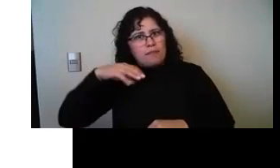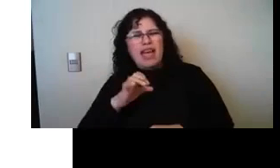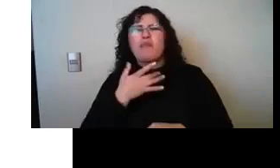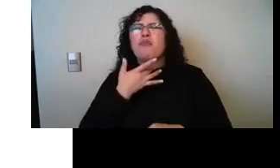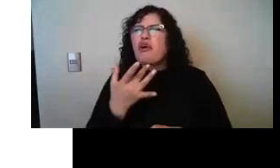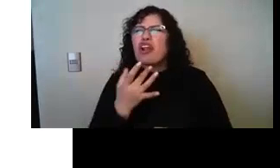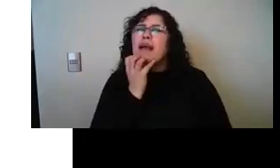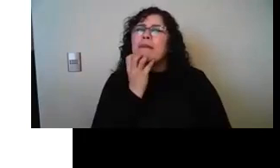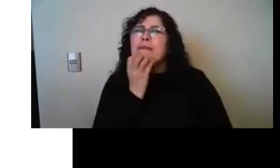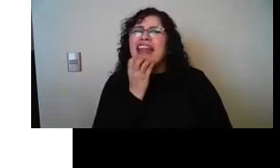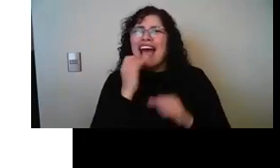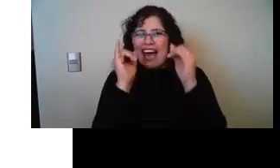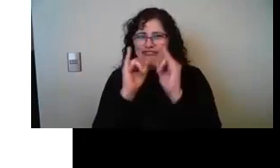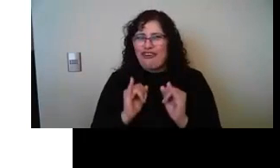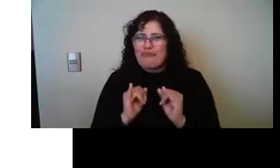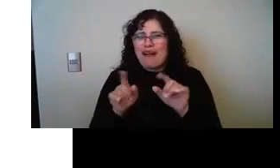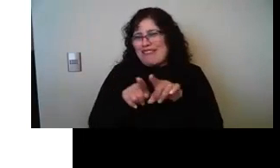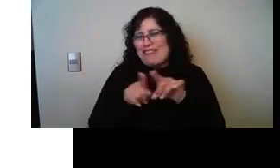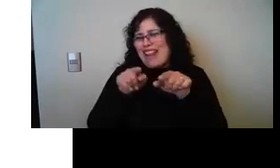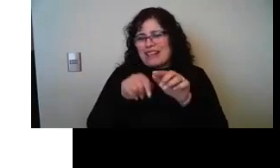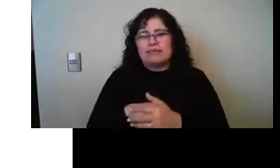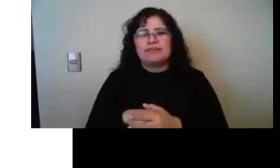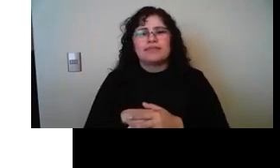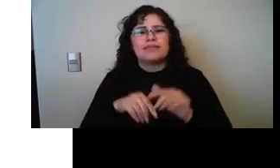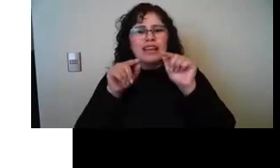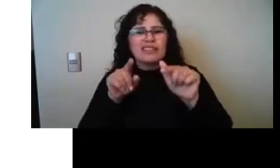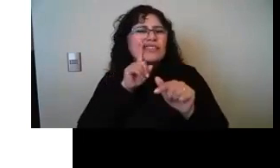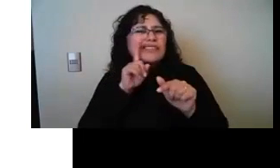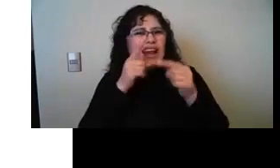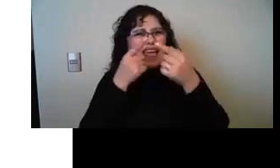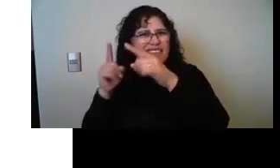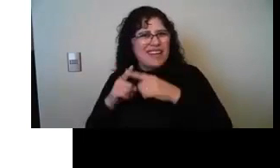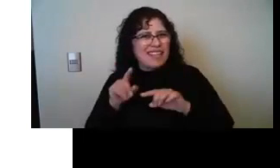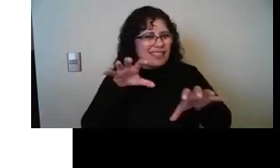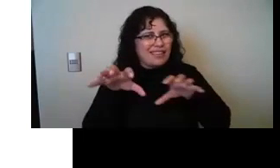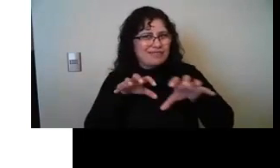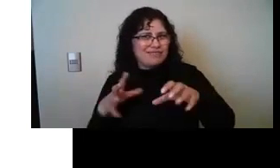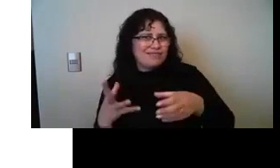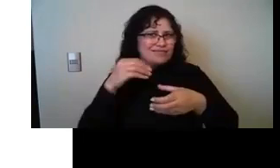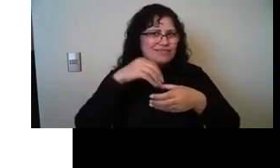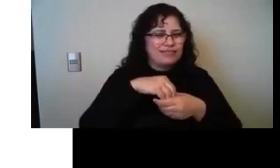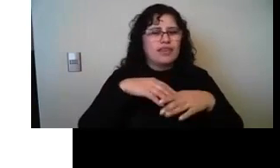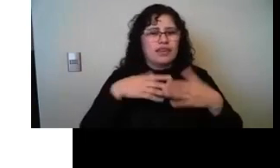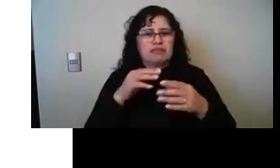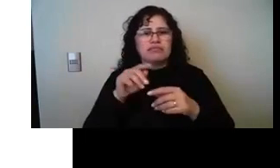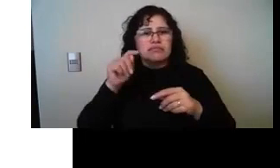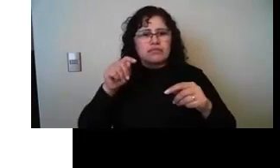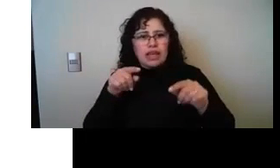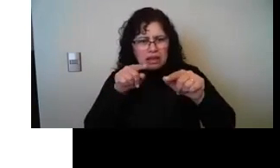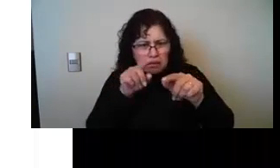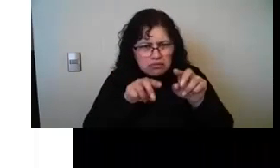y que está compuesta por varios elementos. Esto está a nivel del lóbulo temporal, a